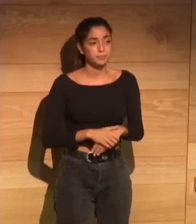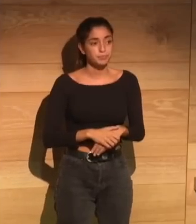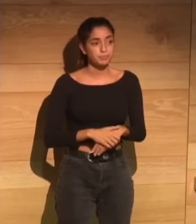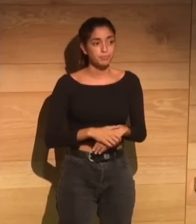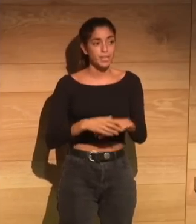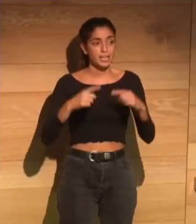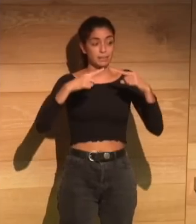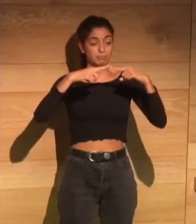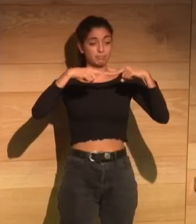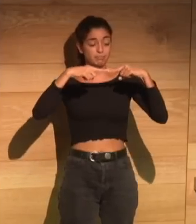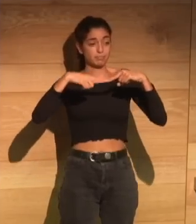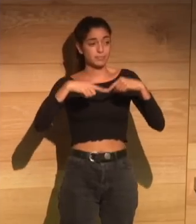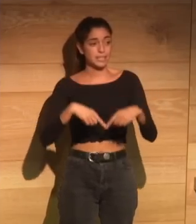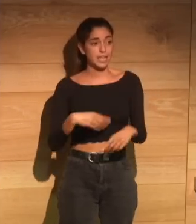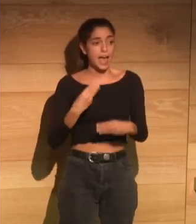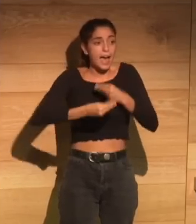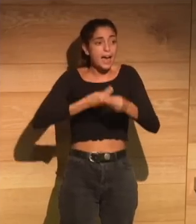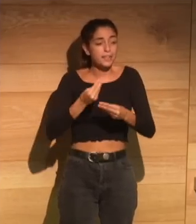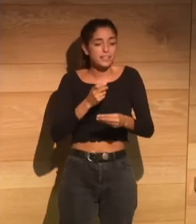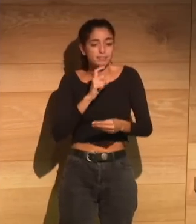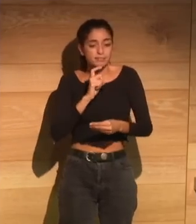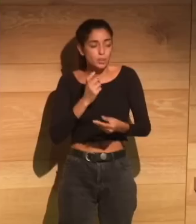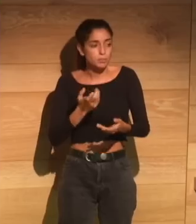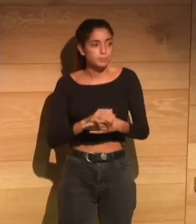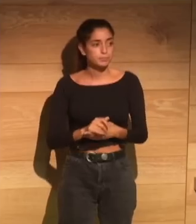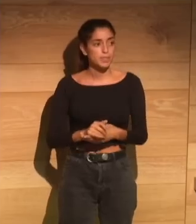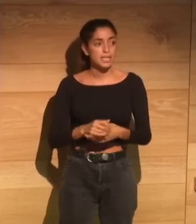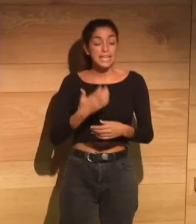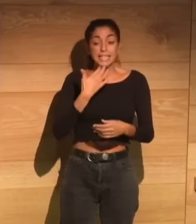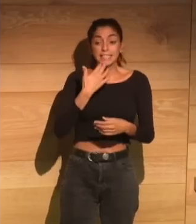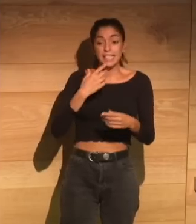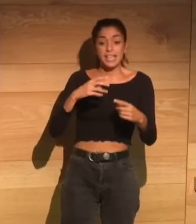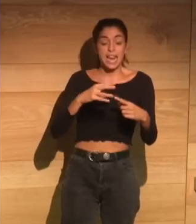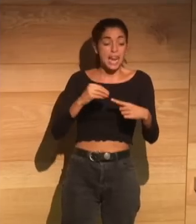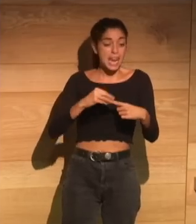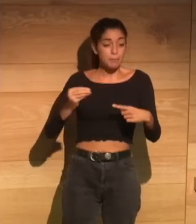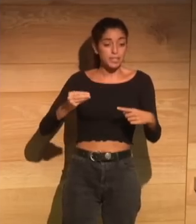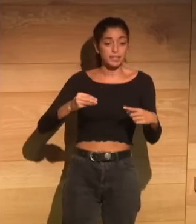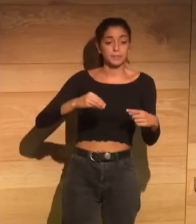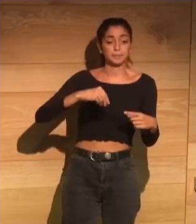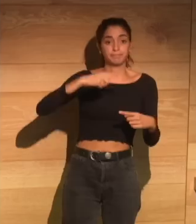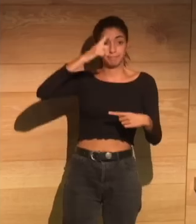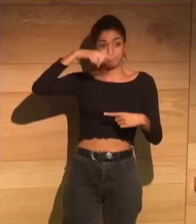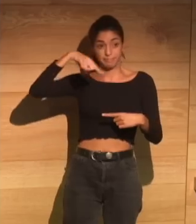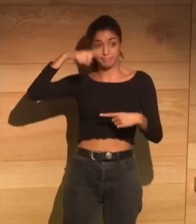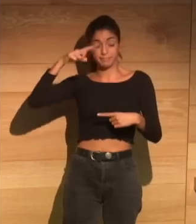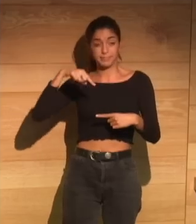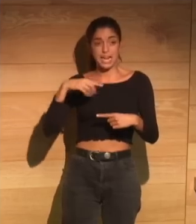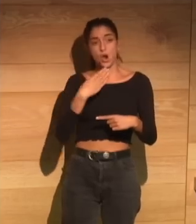más cosas esto, Juan? Con un lápiz, tú coges un lápiz y empiezas a moverlo delante de los ojos... ¡Y pate una goma! ¡Y el lápiz se vuelve